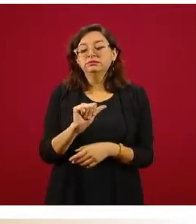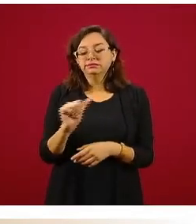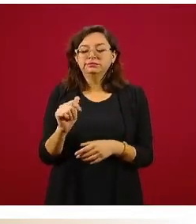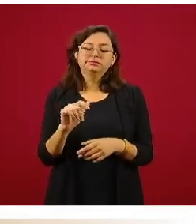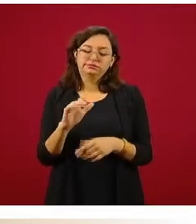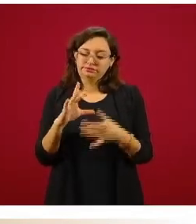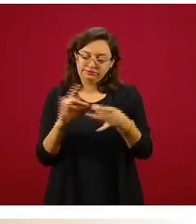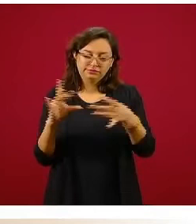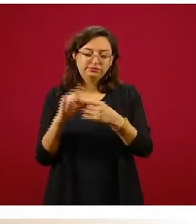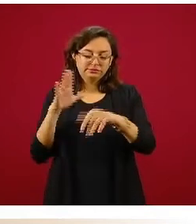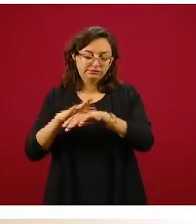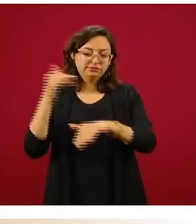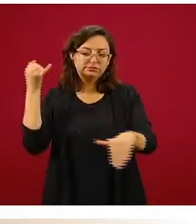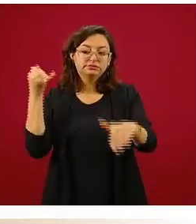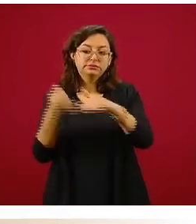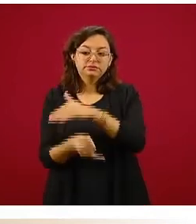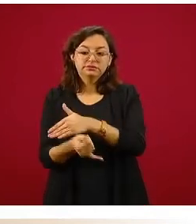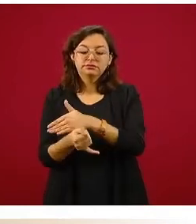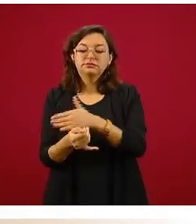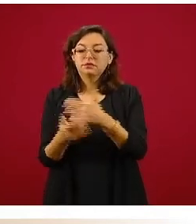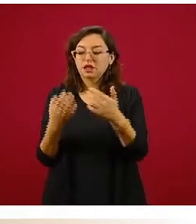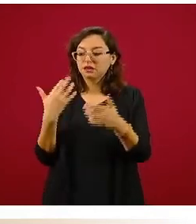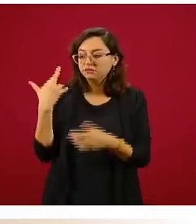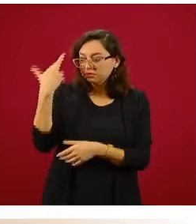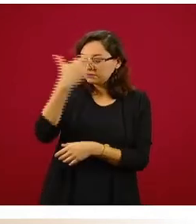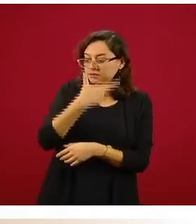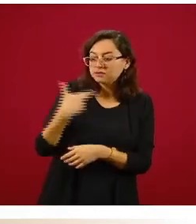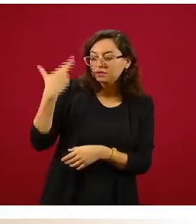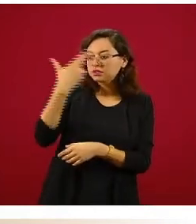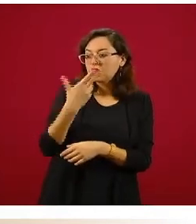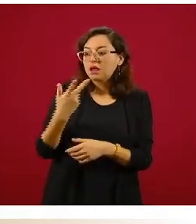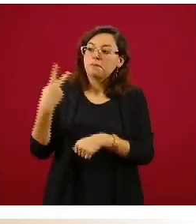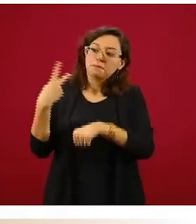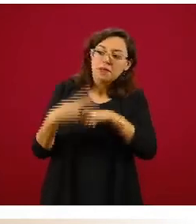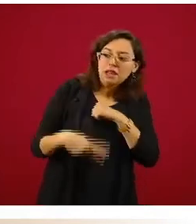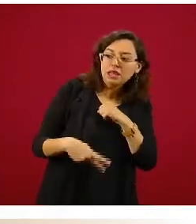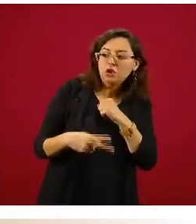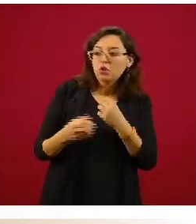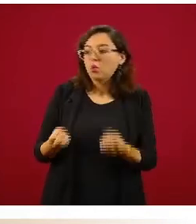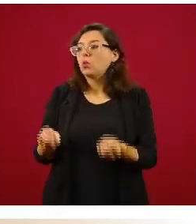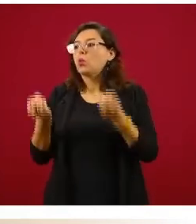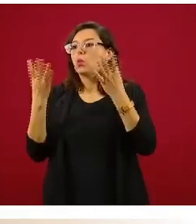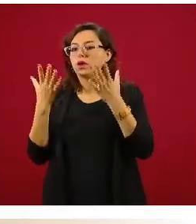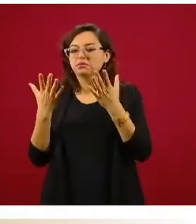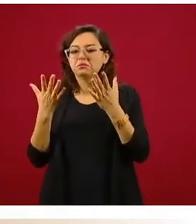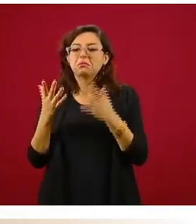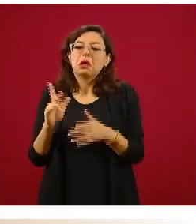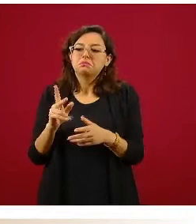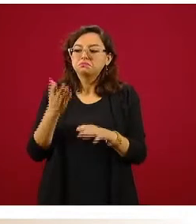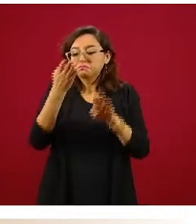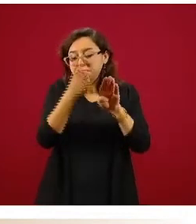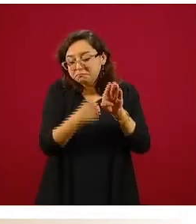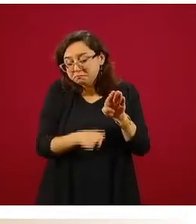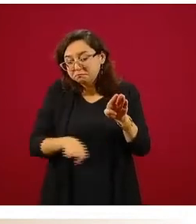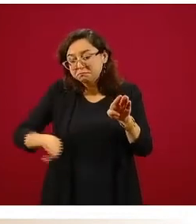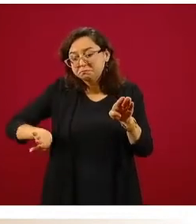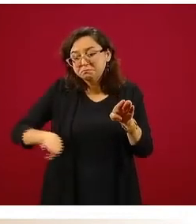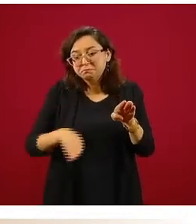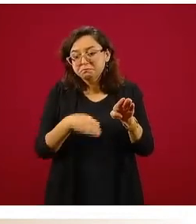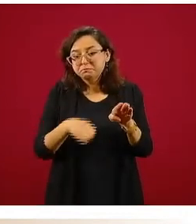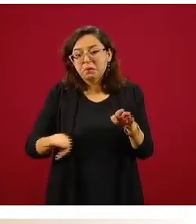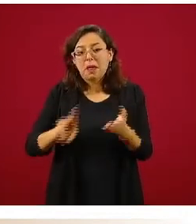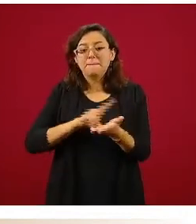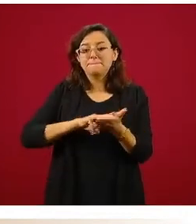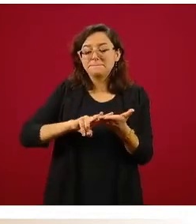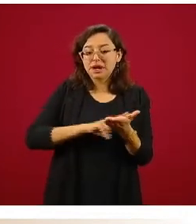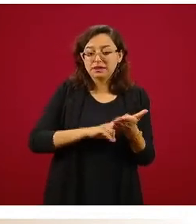ahorita señalaré para evaluar la intensidad de la epidemia, y está en verde. Y luego, conforme empezamos a